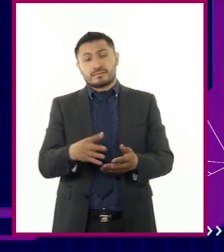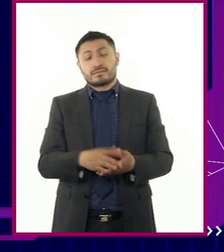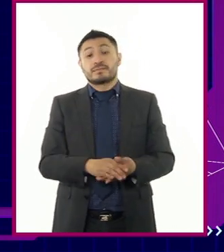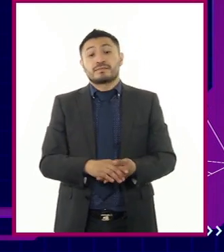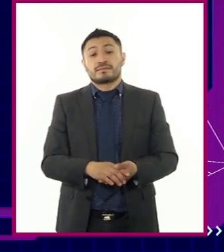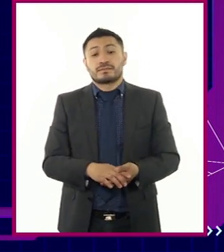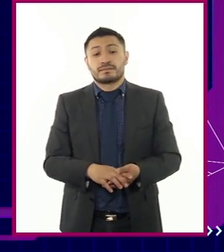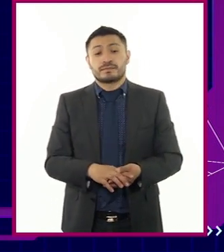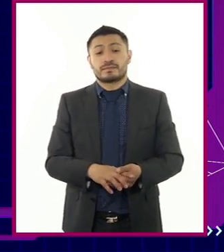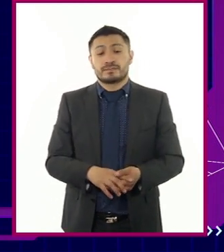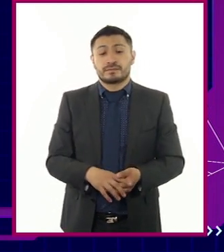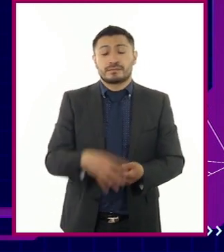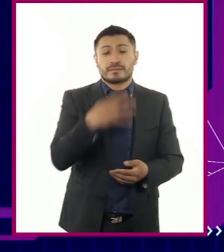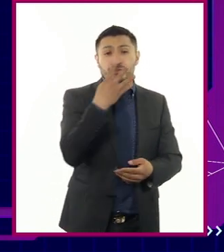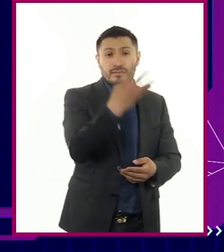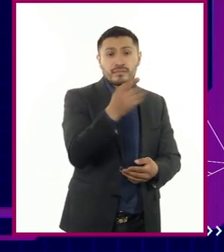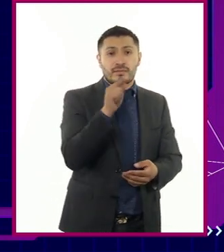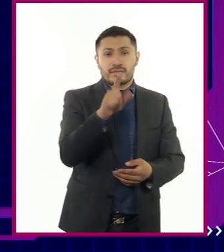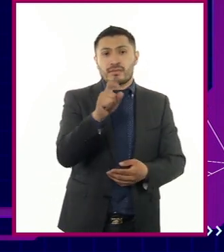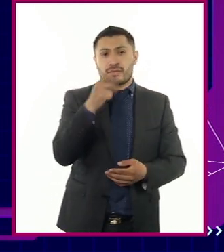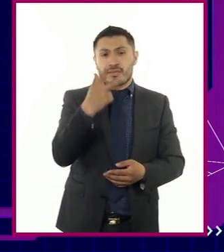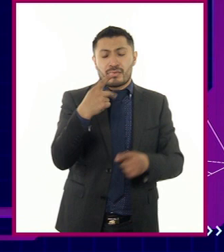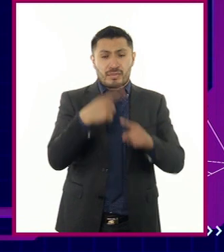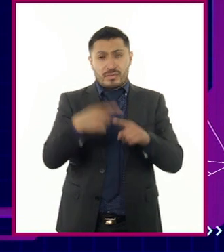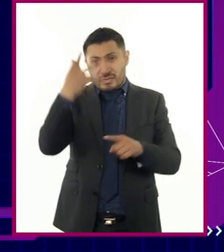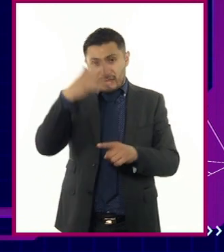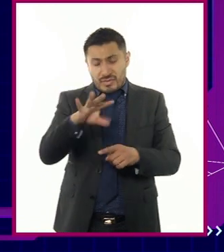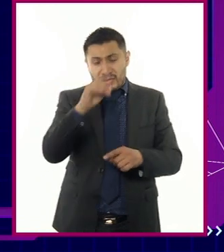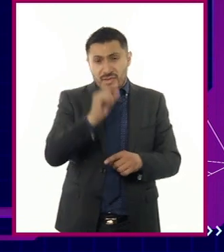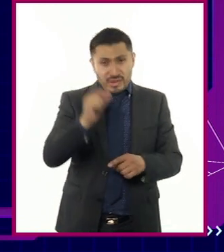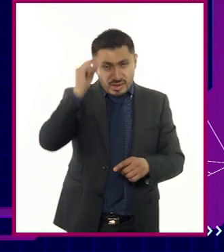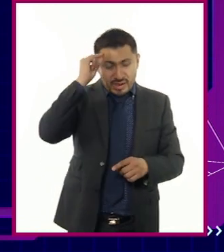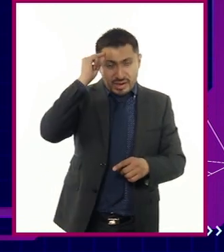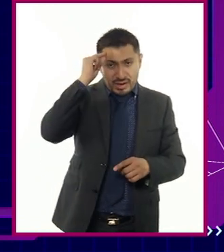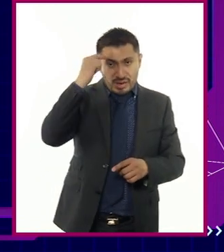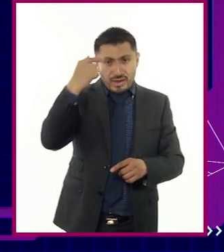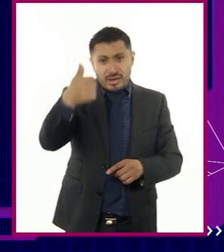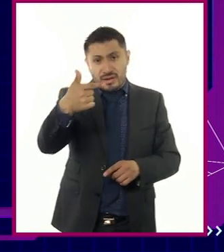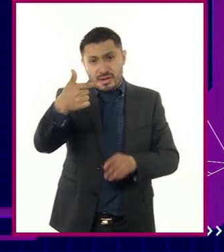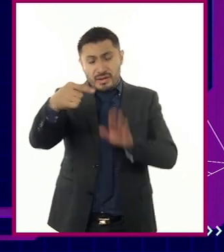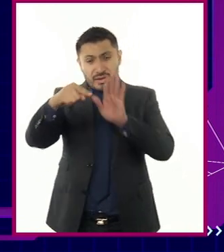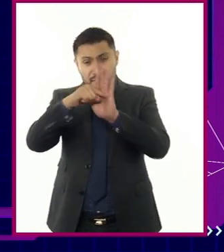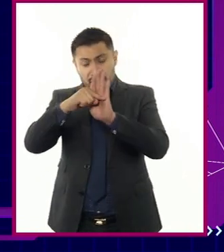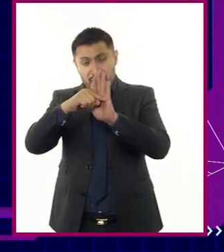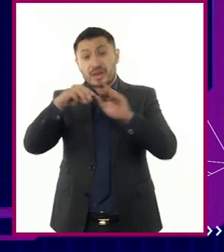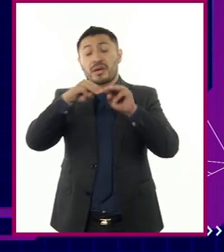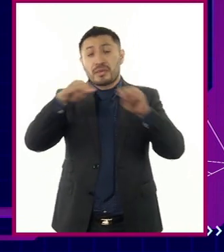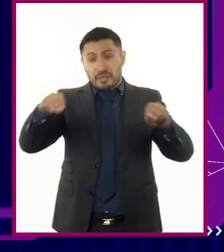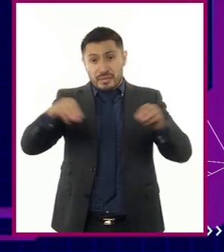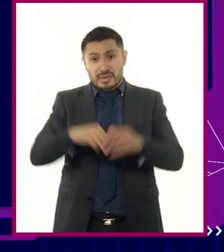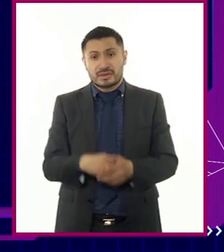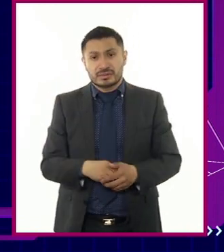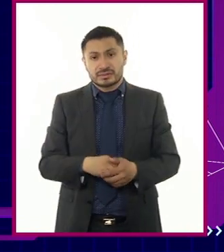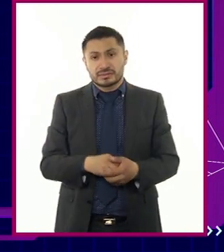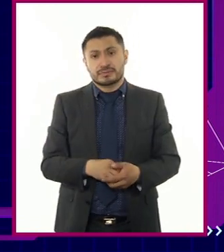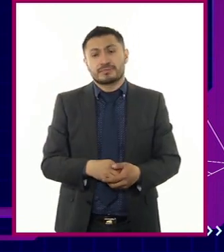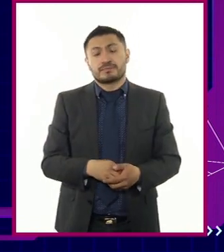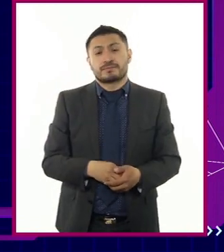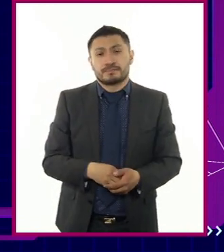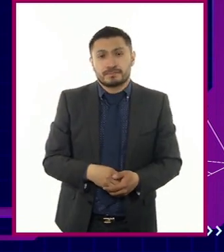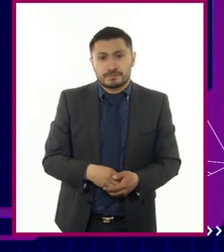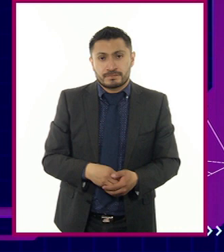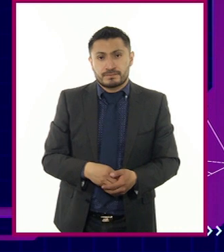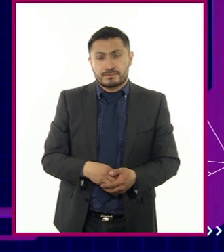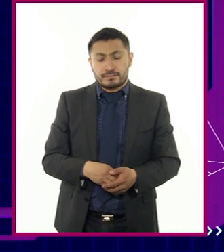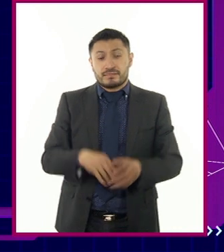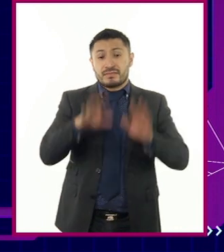es 4.28 por 10 elevado a la menos 7 metros. Ya obtuvieron el